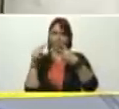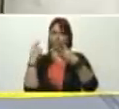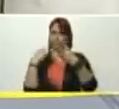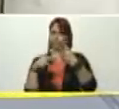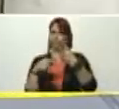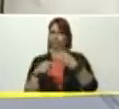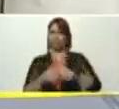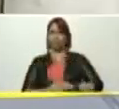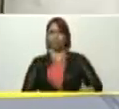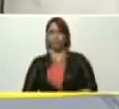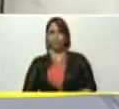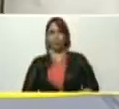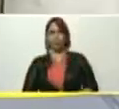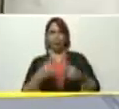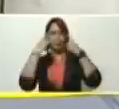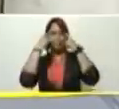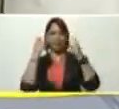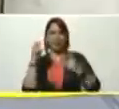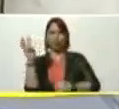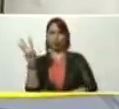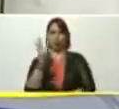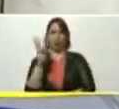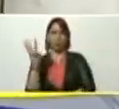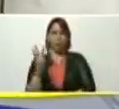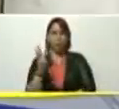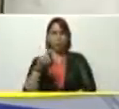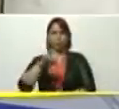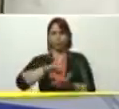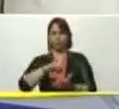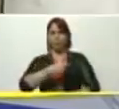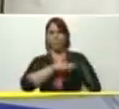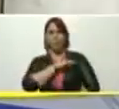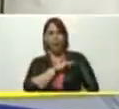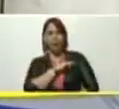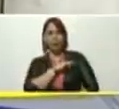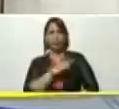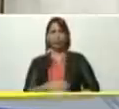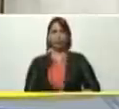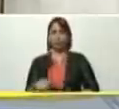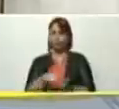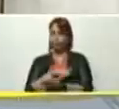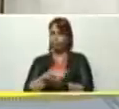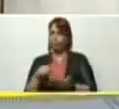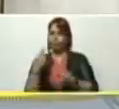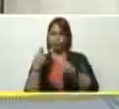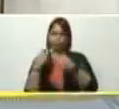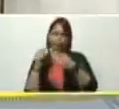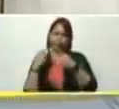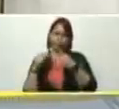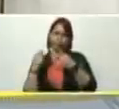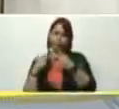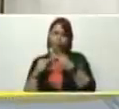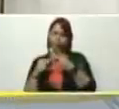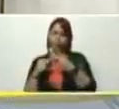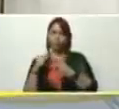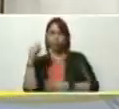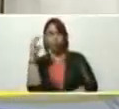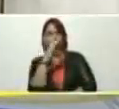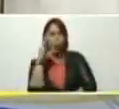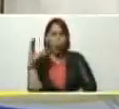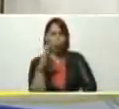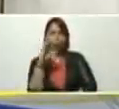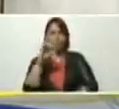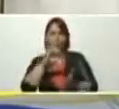salen expertos en Washington, en Madrid, en Miami, en Kuala Lumpur, en Bogotá, en